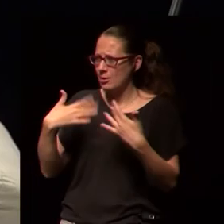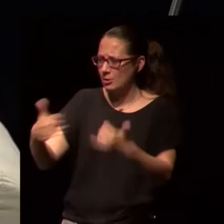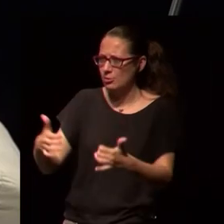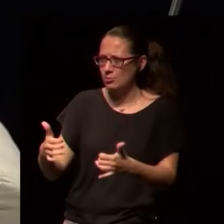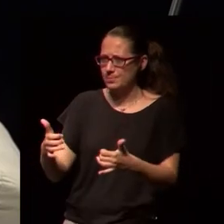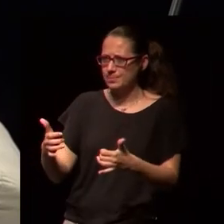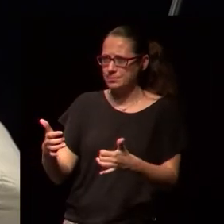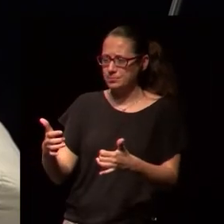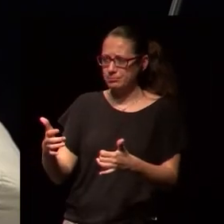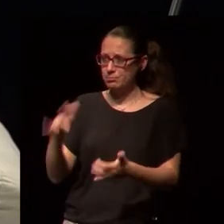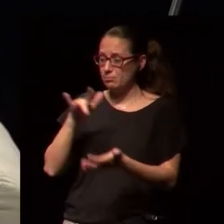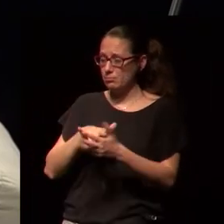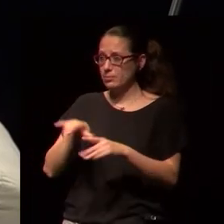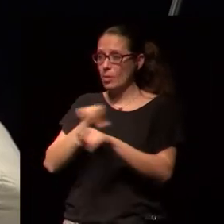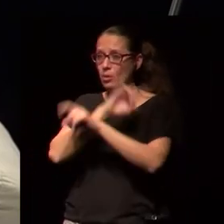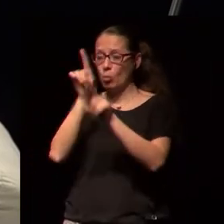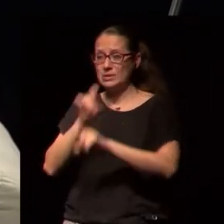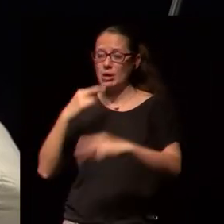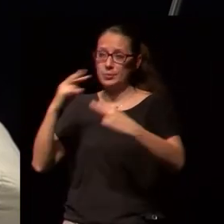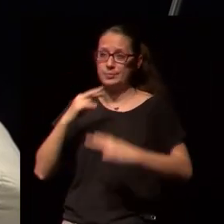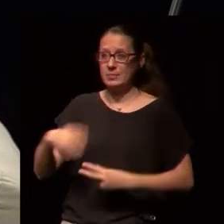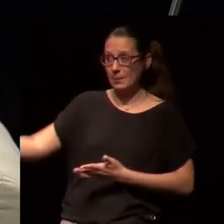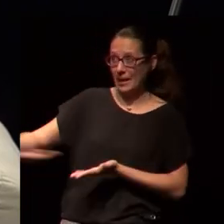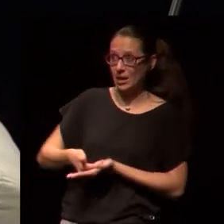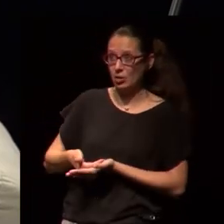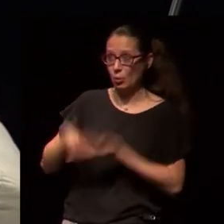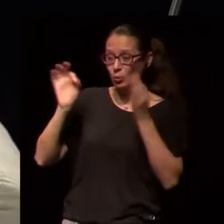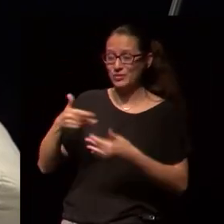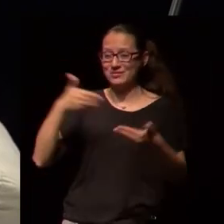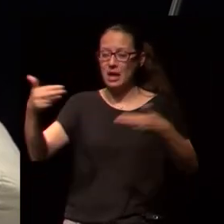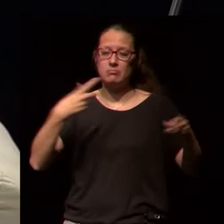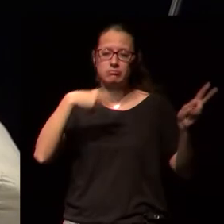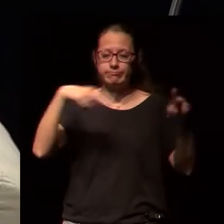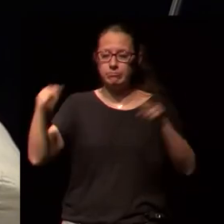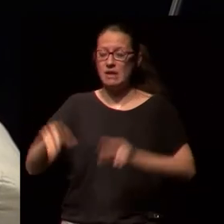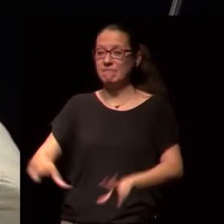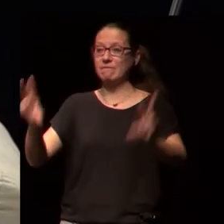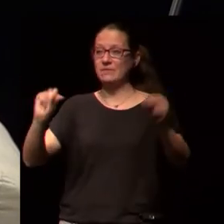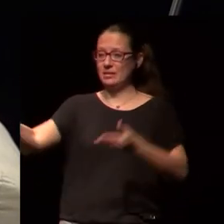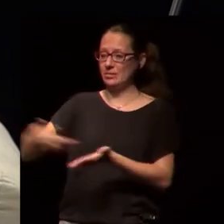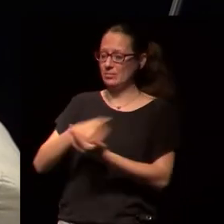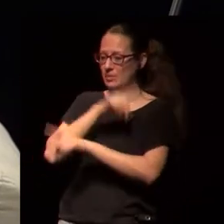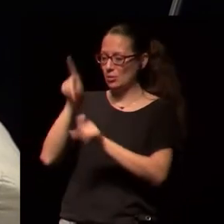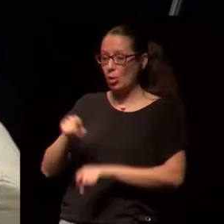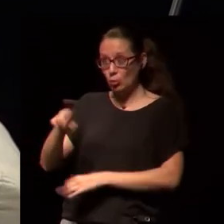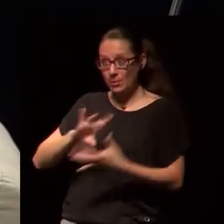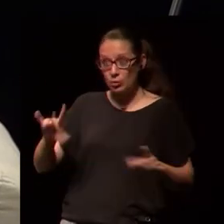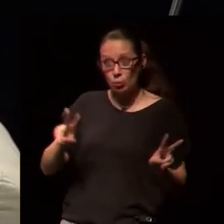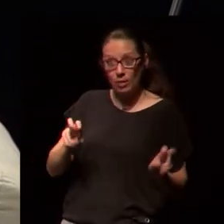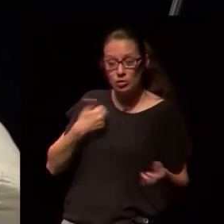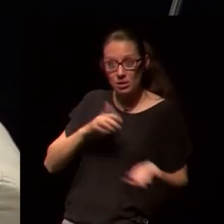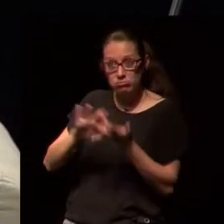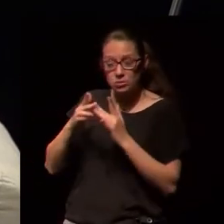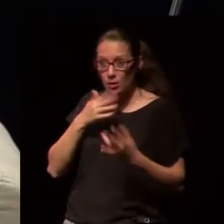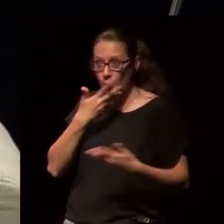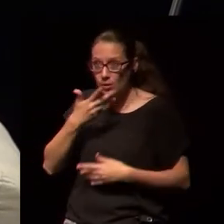pedido que rellenara un cuestionario a la salida preguntando, ¿has hecho amigos nuevos? ¿O te sientes más seguro de ti